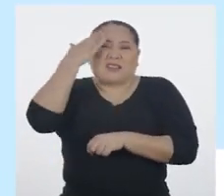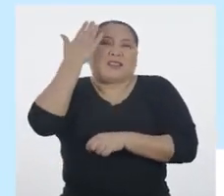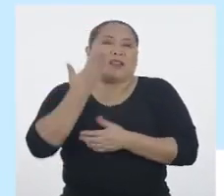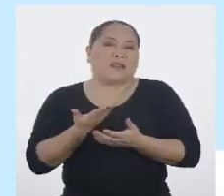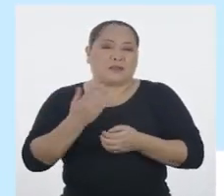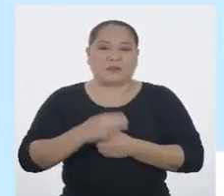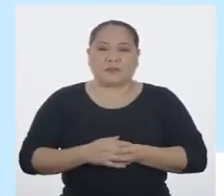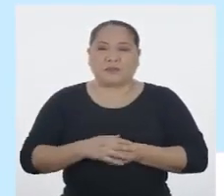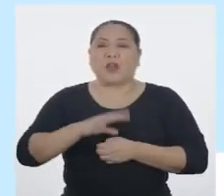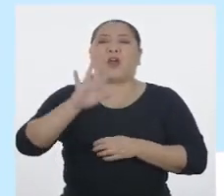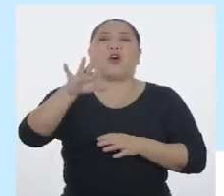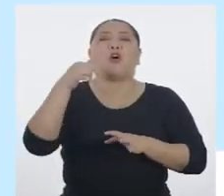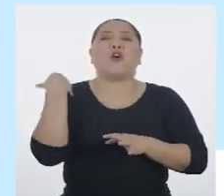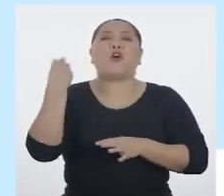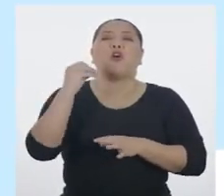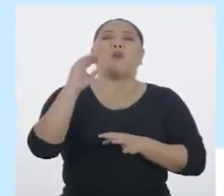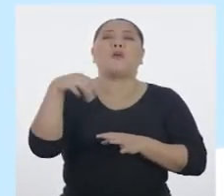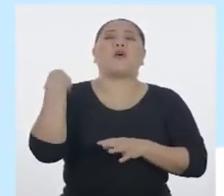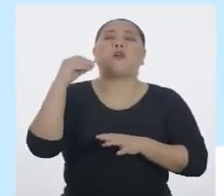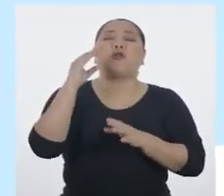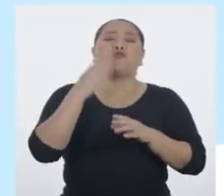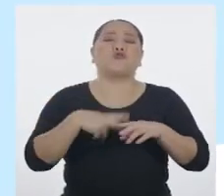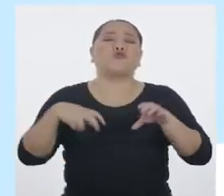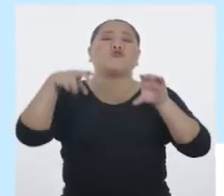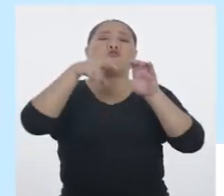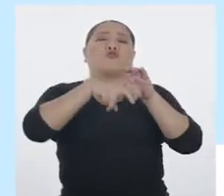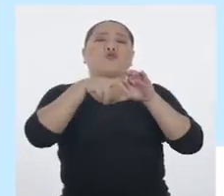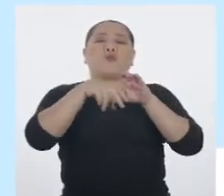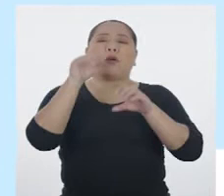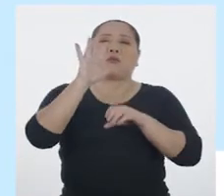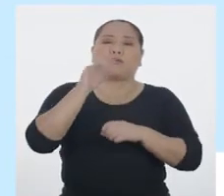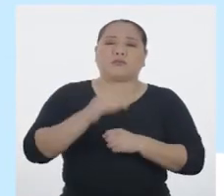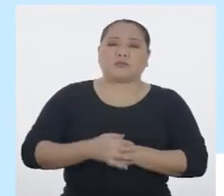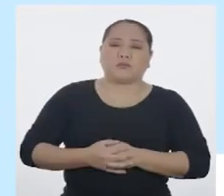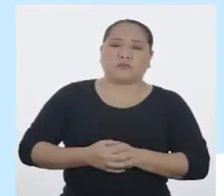hacer. ¡Joven, joven, sube!